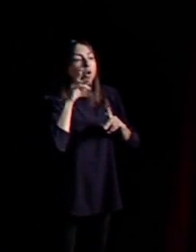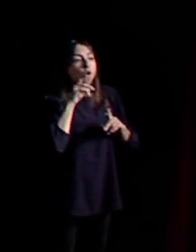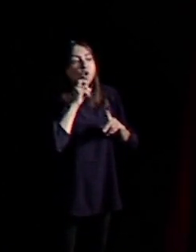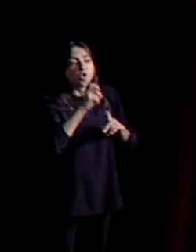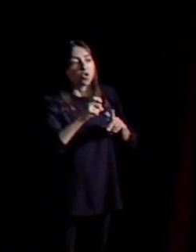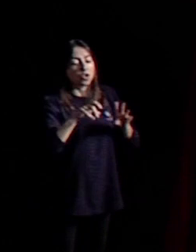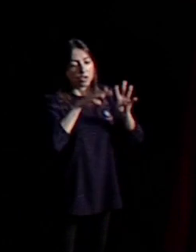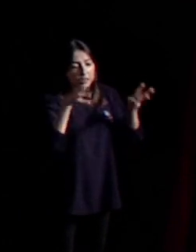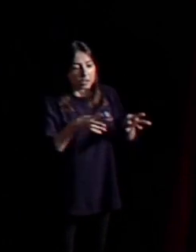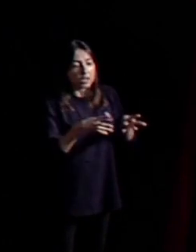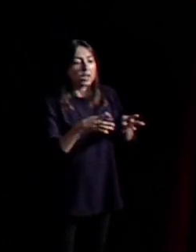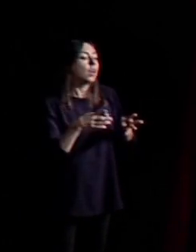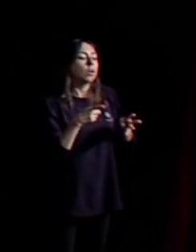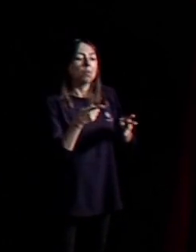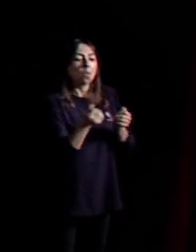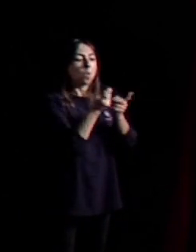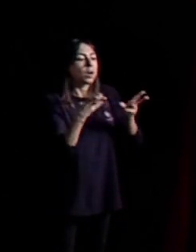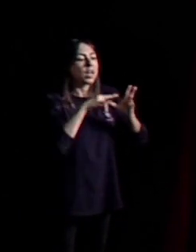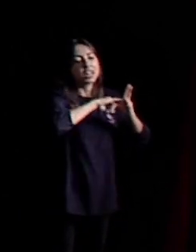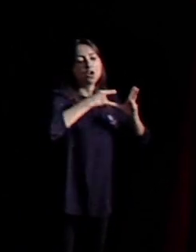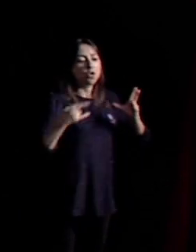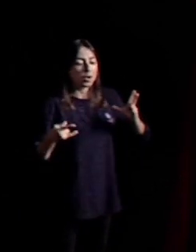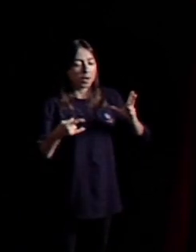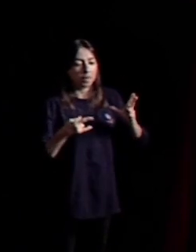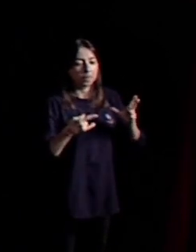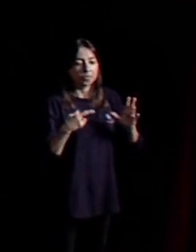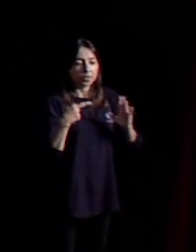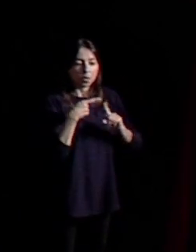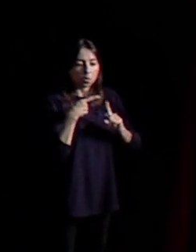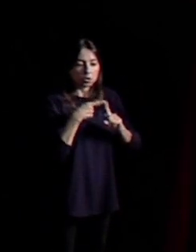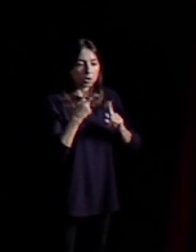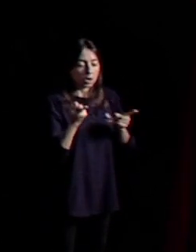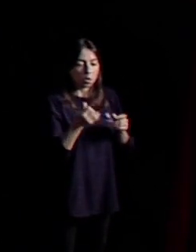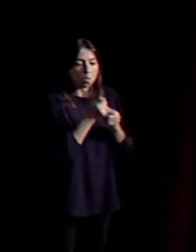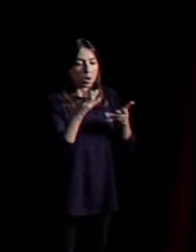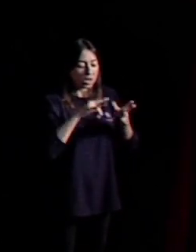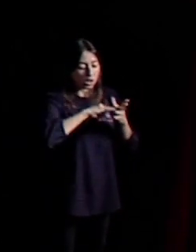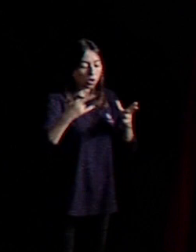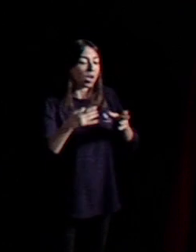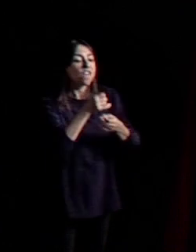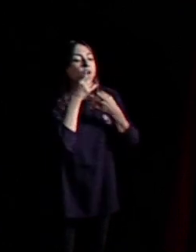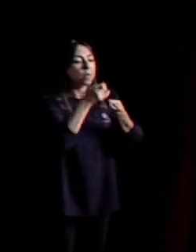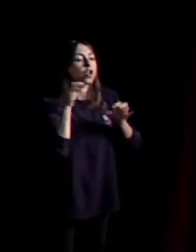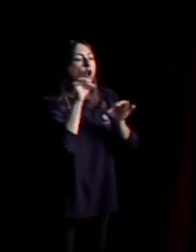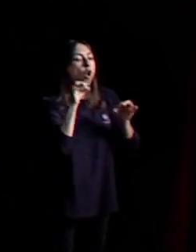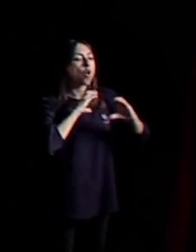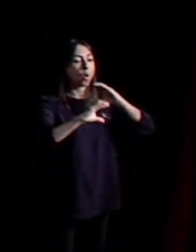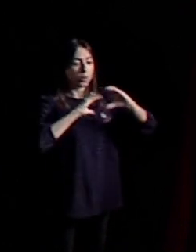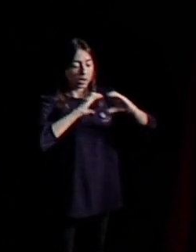cualquier tecnología, ¿no? A cualquier de la información o de la